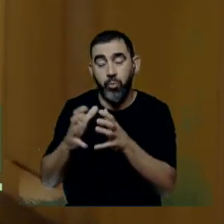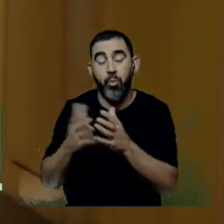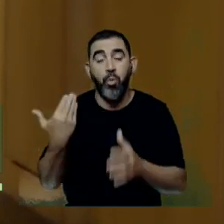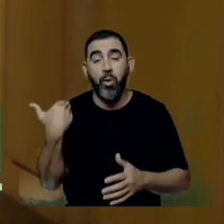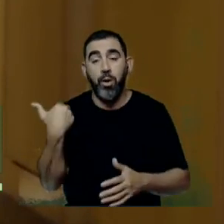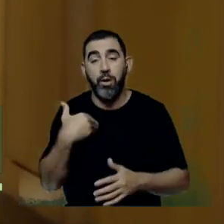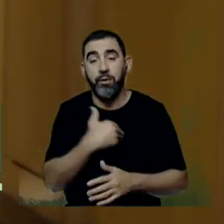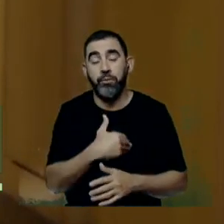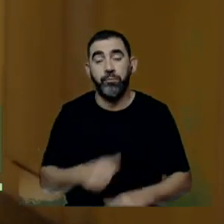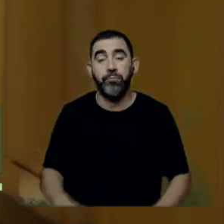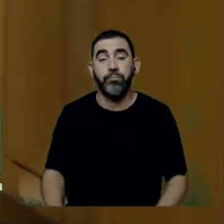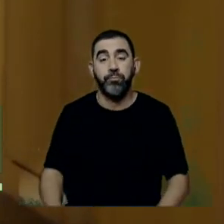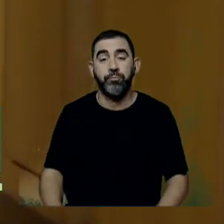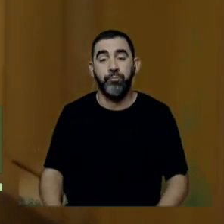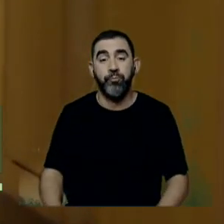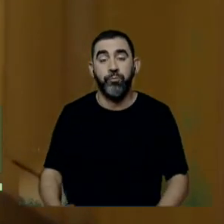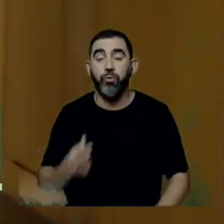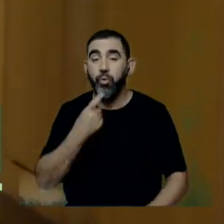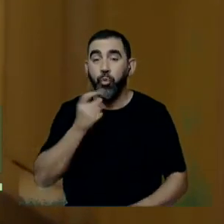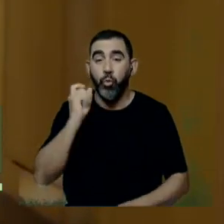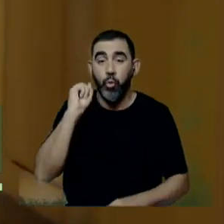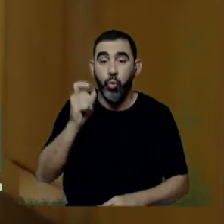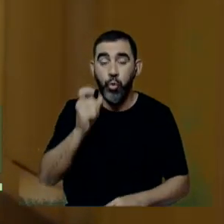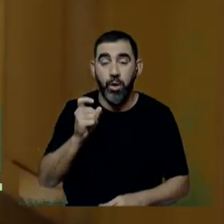argentina. Y el Partido Colorado